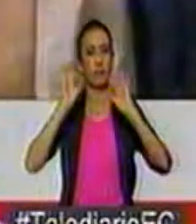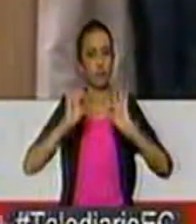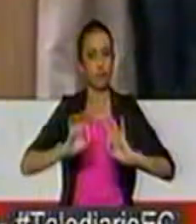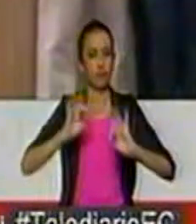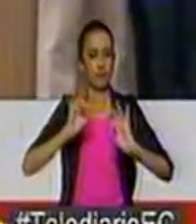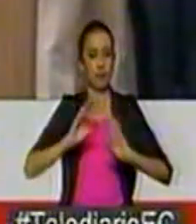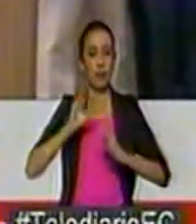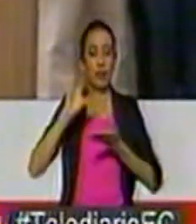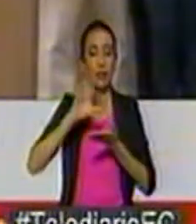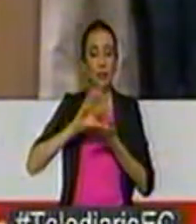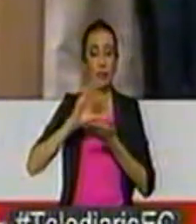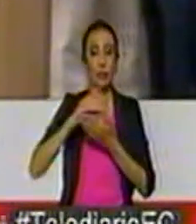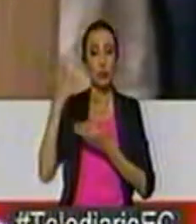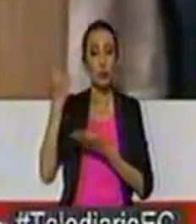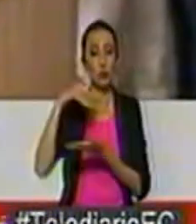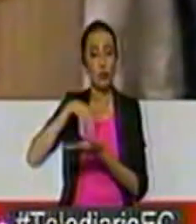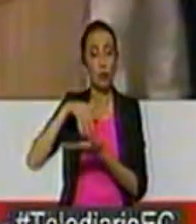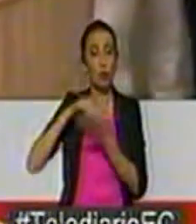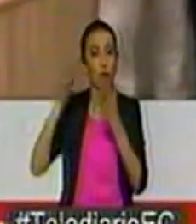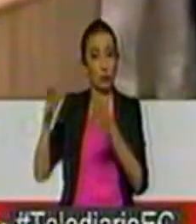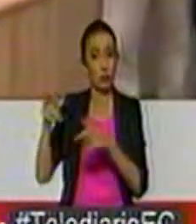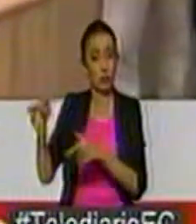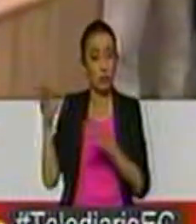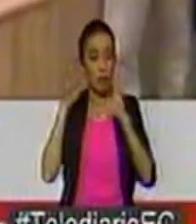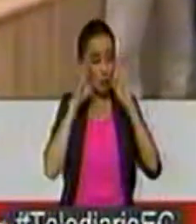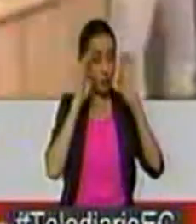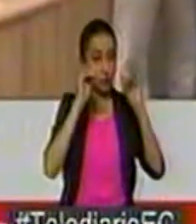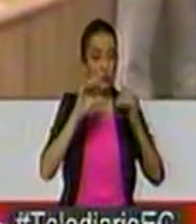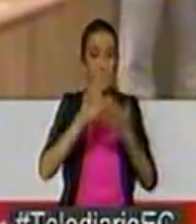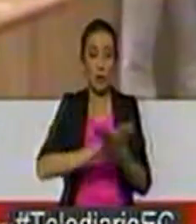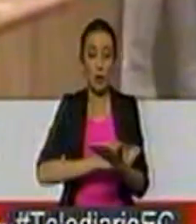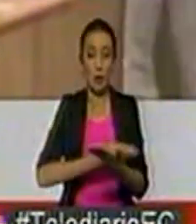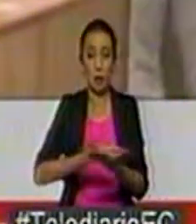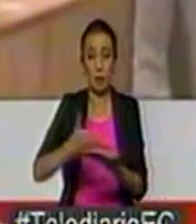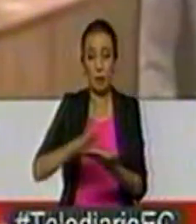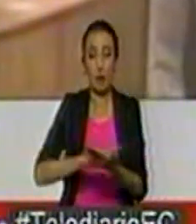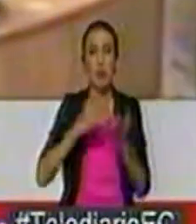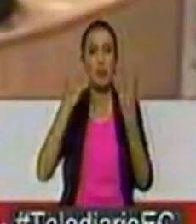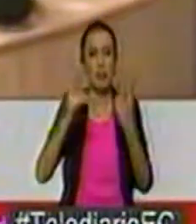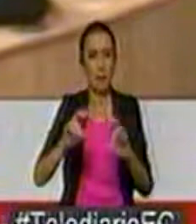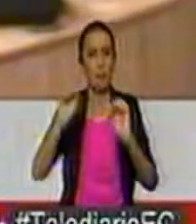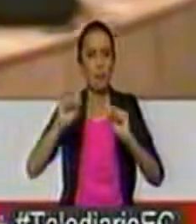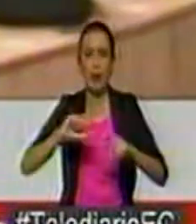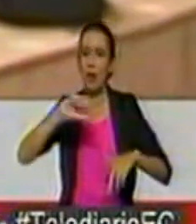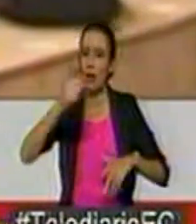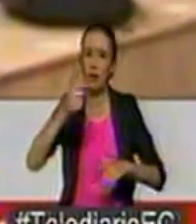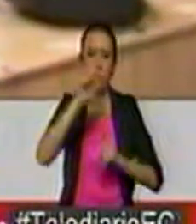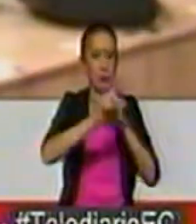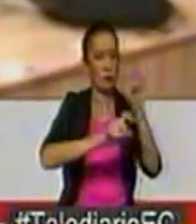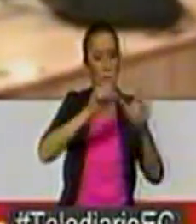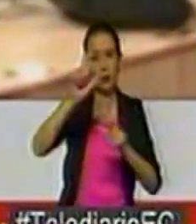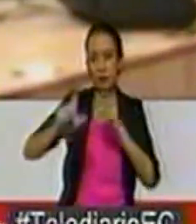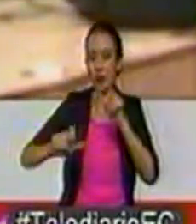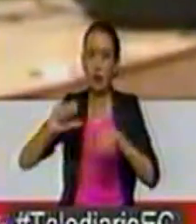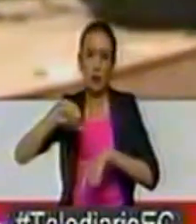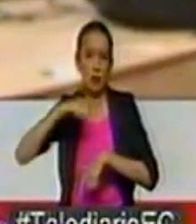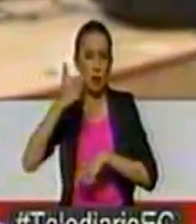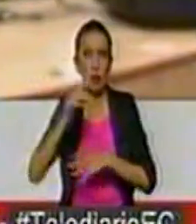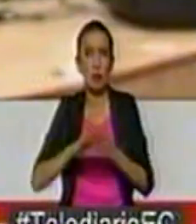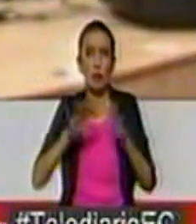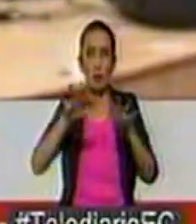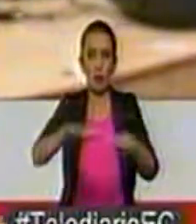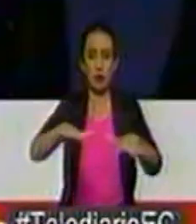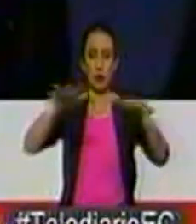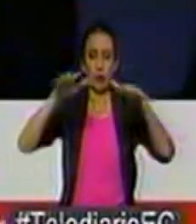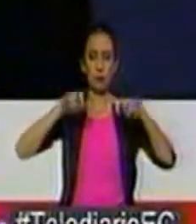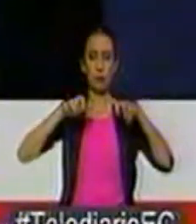no solo a los jóvenes, a los chicos que quieran formarse en las artes, en la música, sino a toda la ciudad con un auditorio de